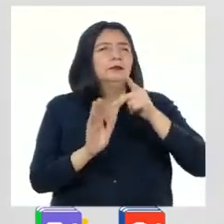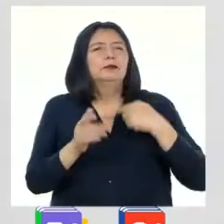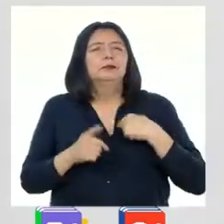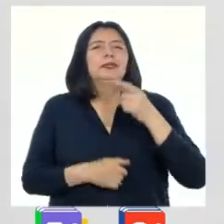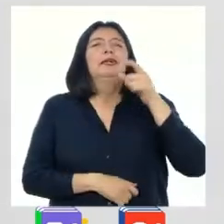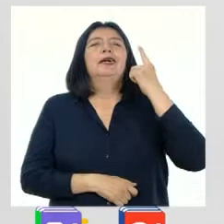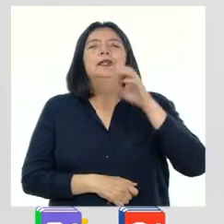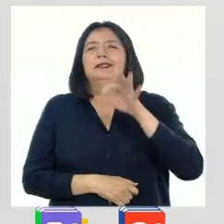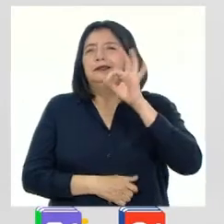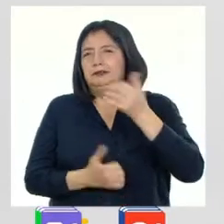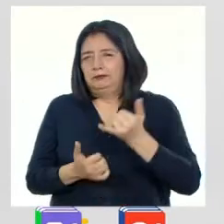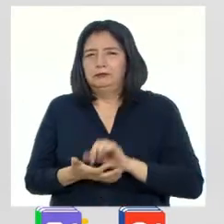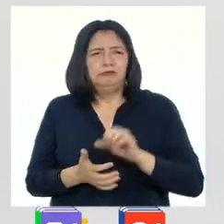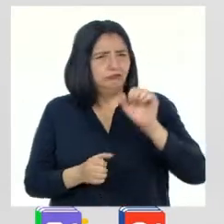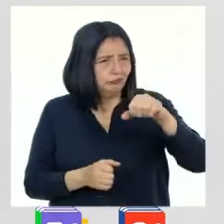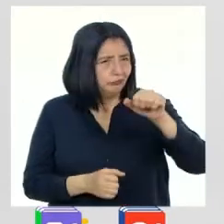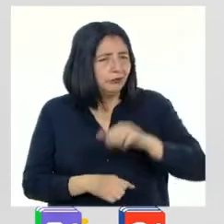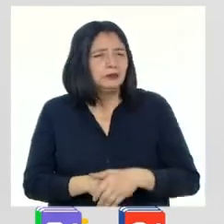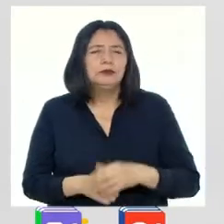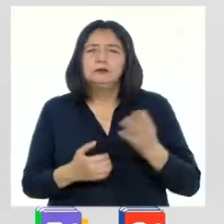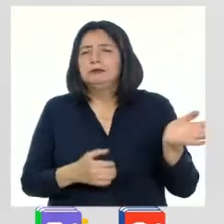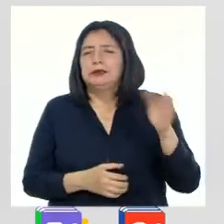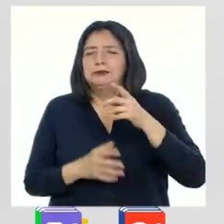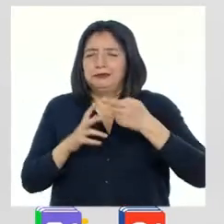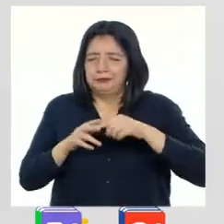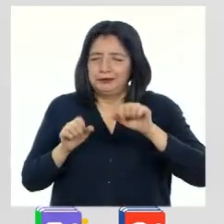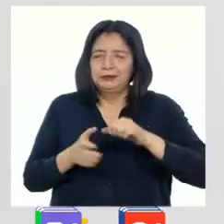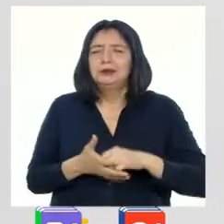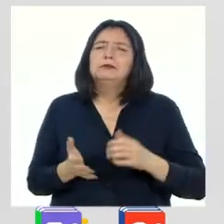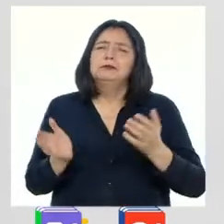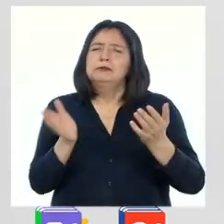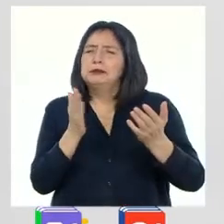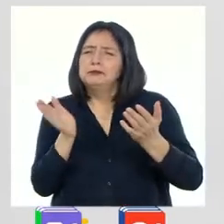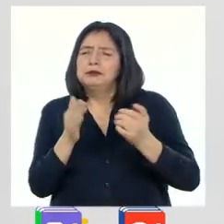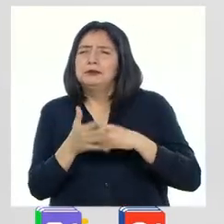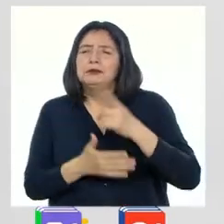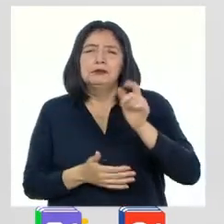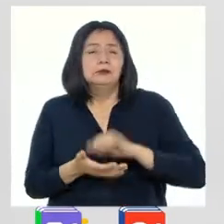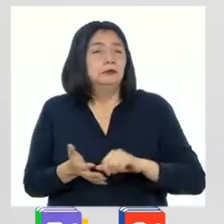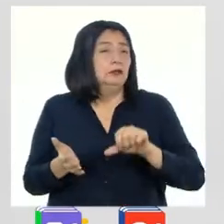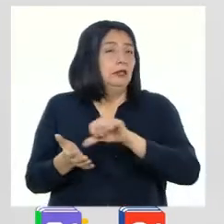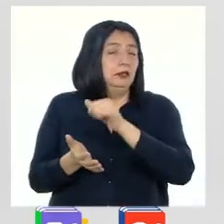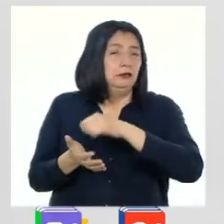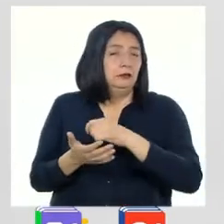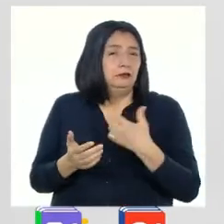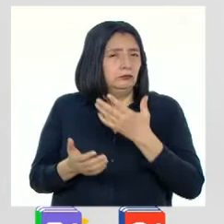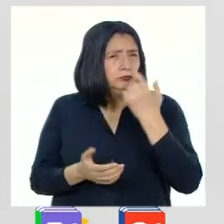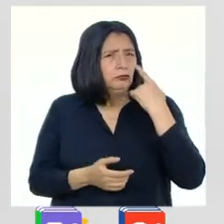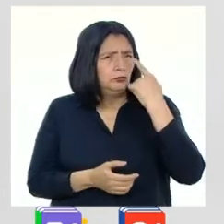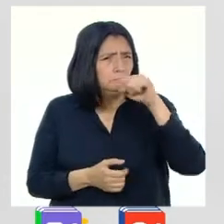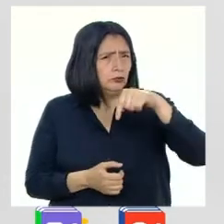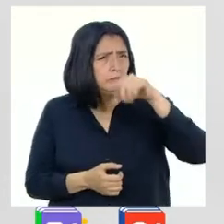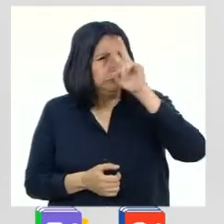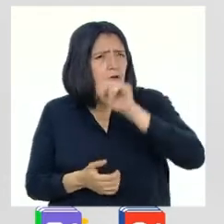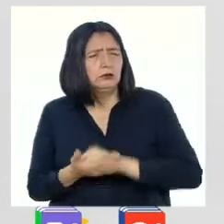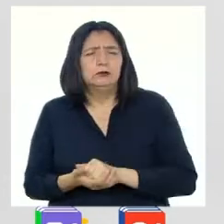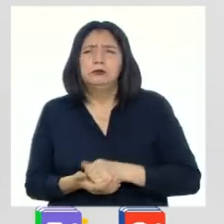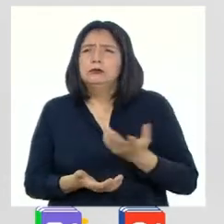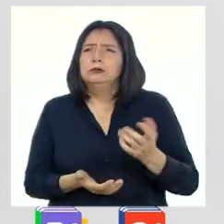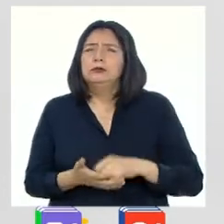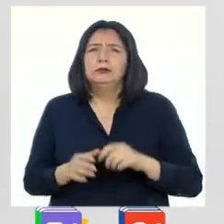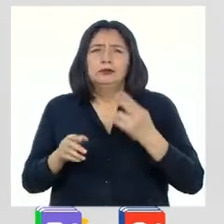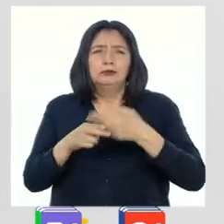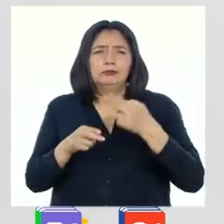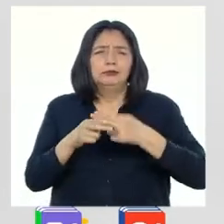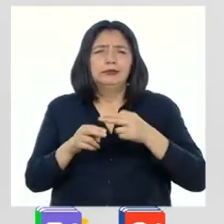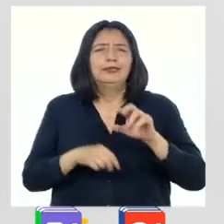hoy. Así es, Patricia. Vamos a empezar revisando una obra de arte muy conocida en el Perú, el